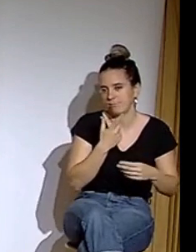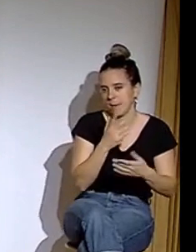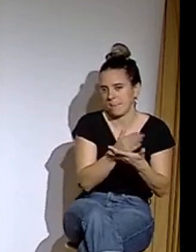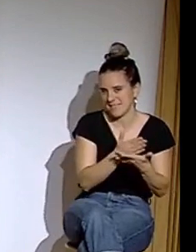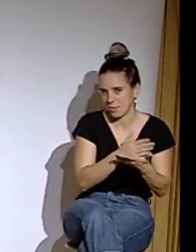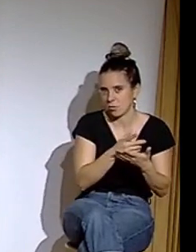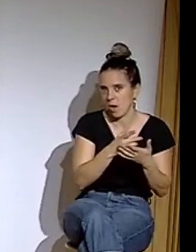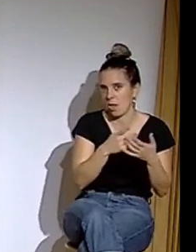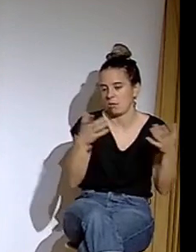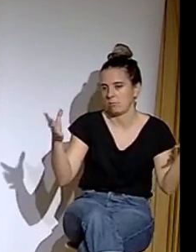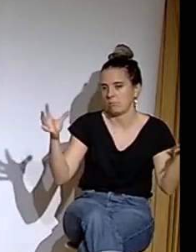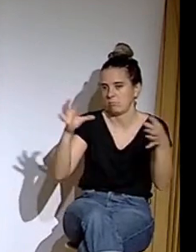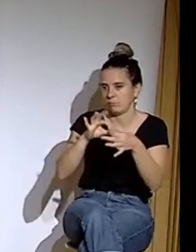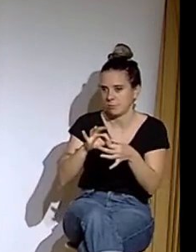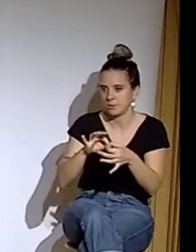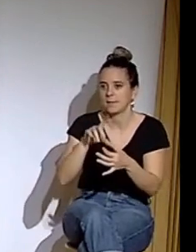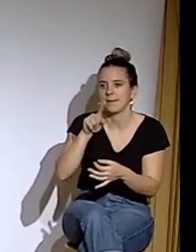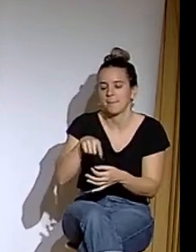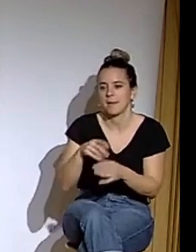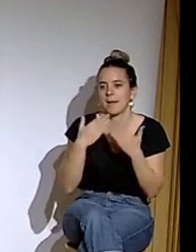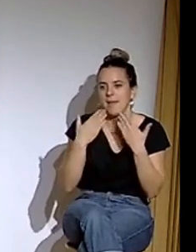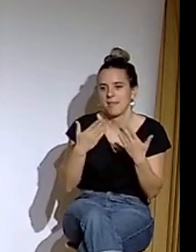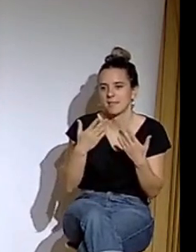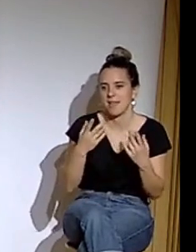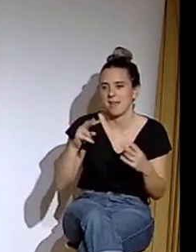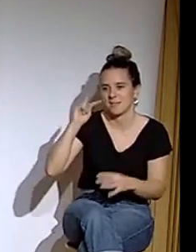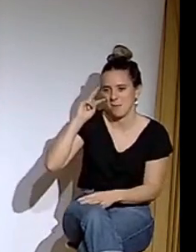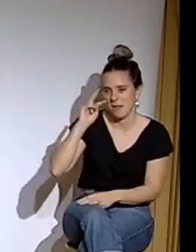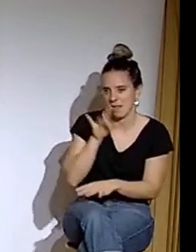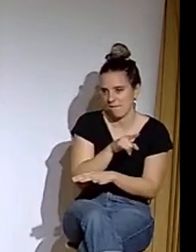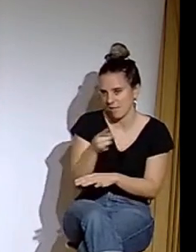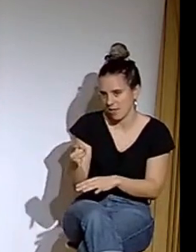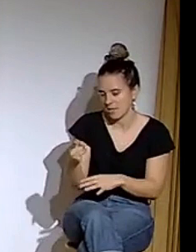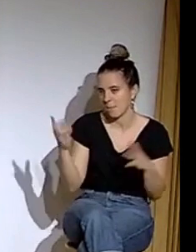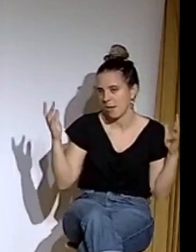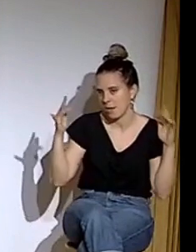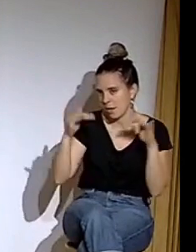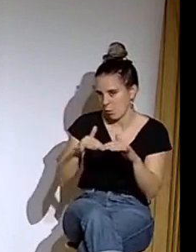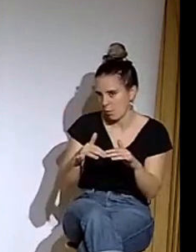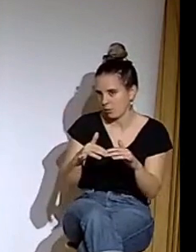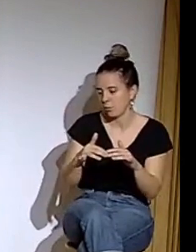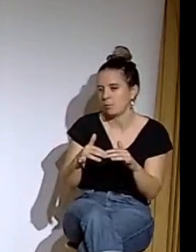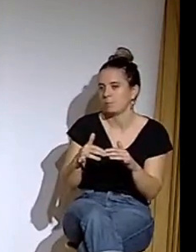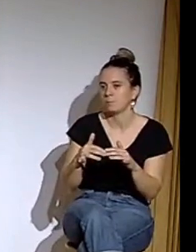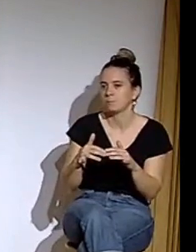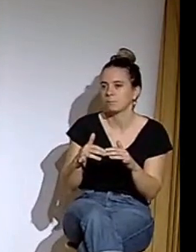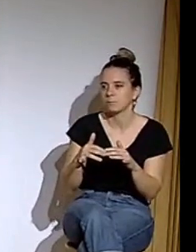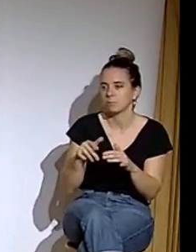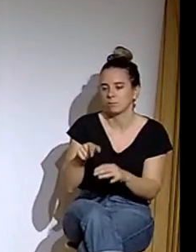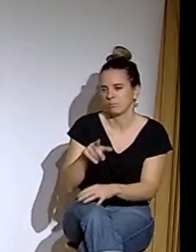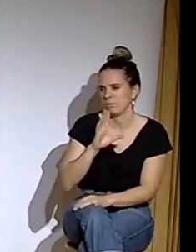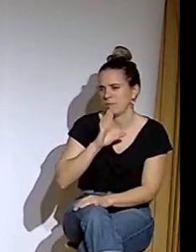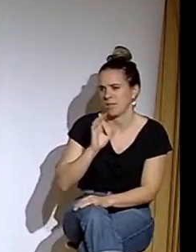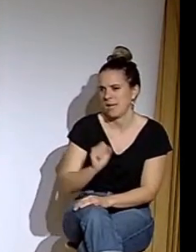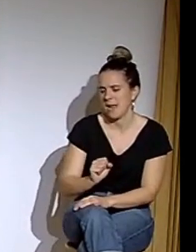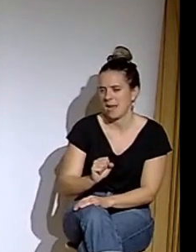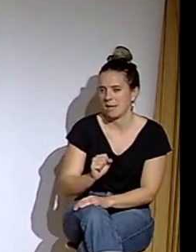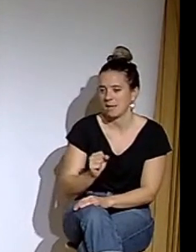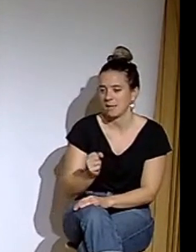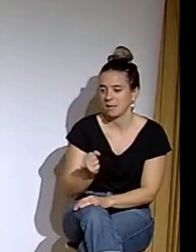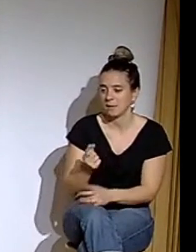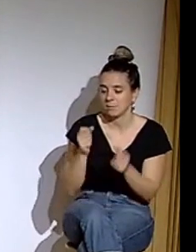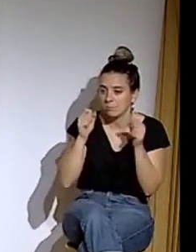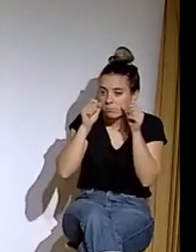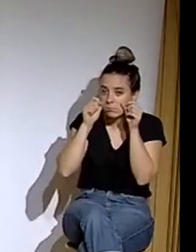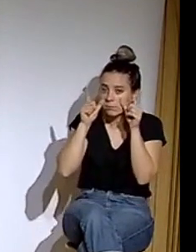eso por la experiencia de ese fin de semana de encuentro Que Fue genial ver que lo que